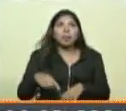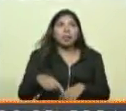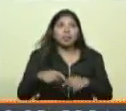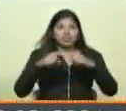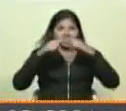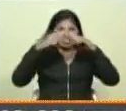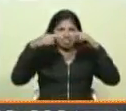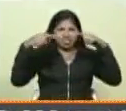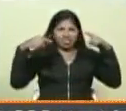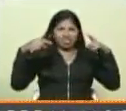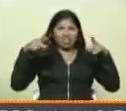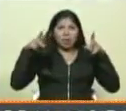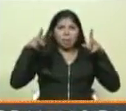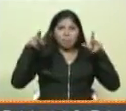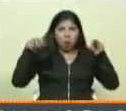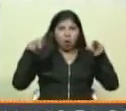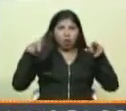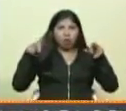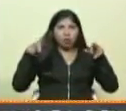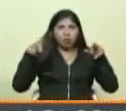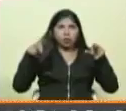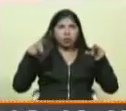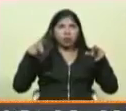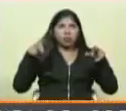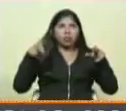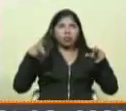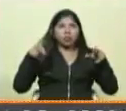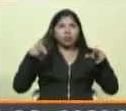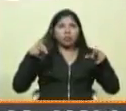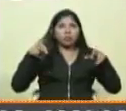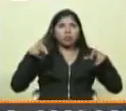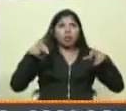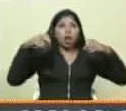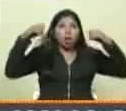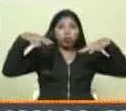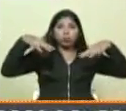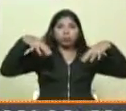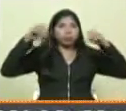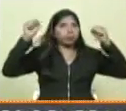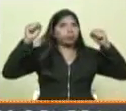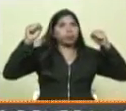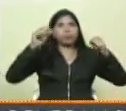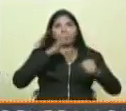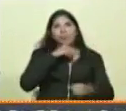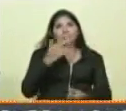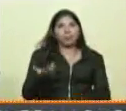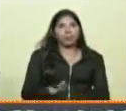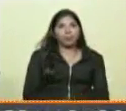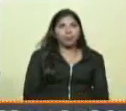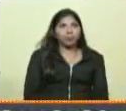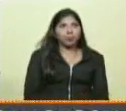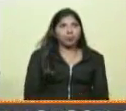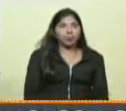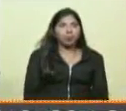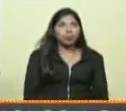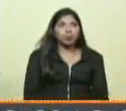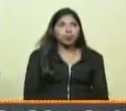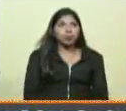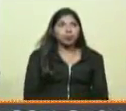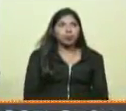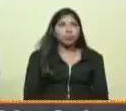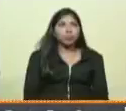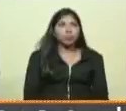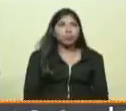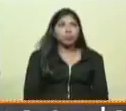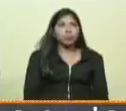la cadena se desprendió y dejó sin luz. Yo quisiera que vean esta lámina, es importante. El hecho sucedió aquí,